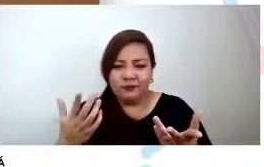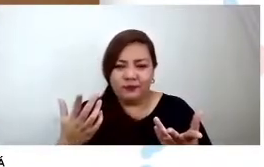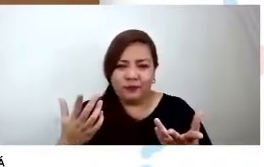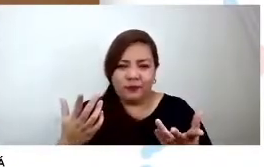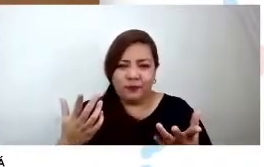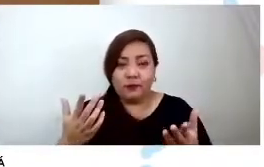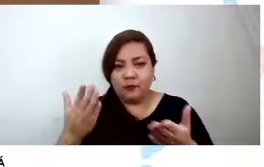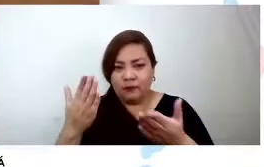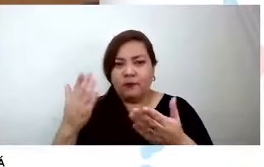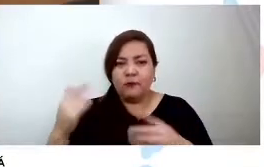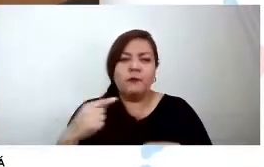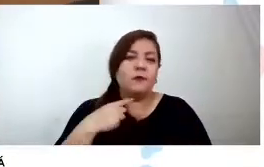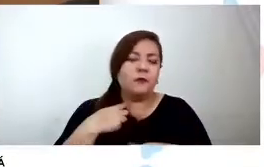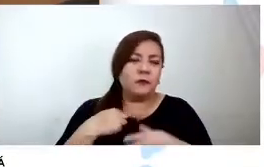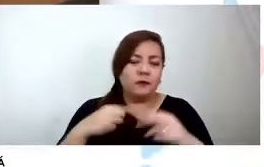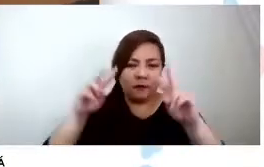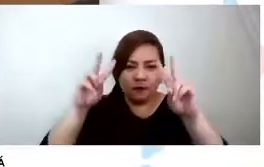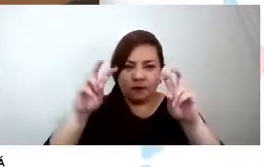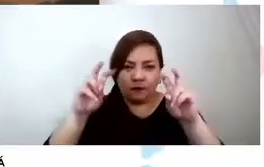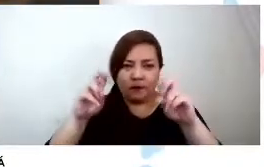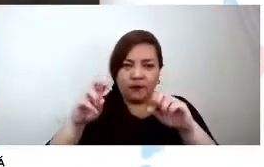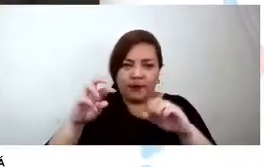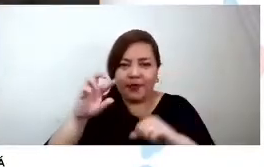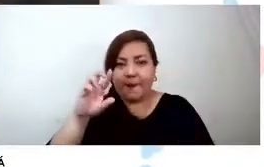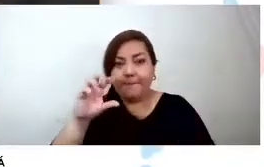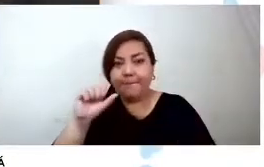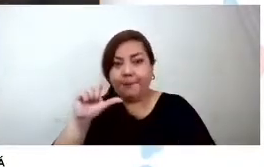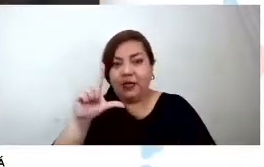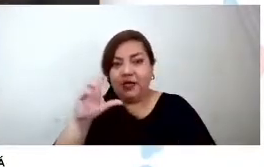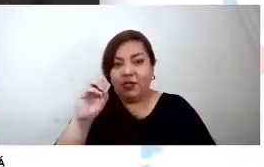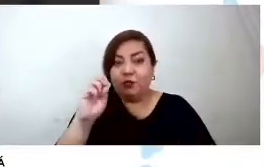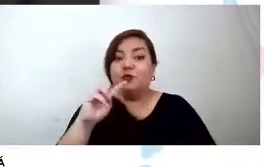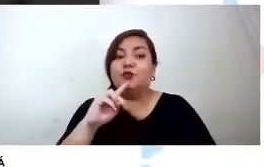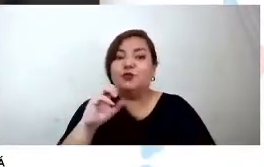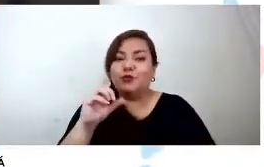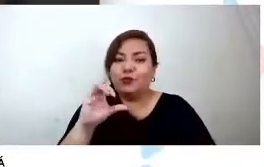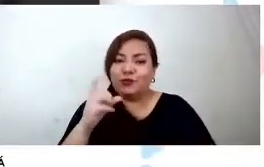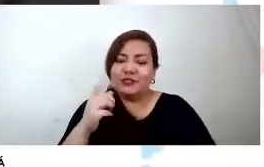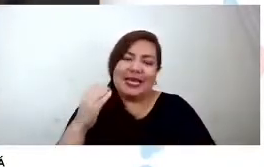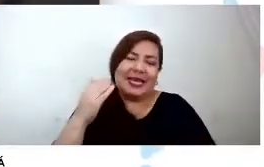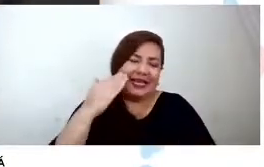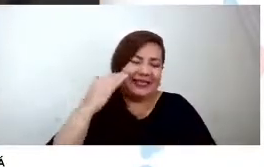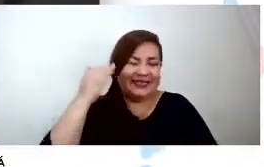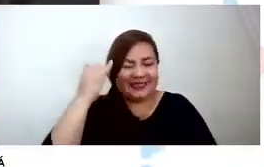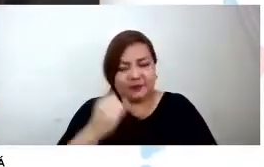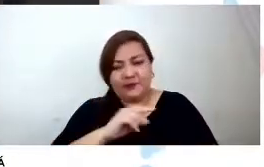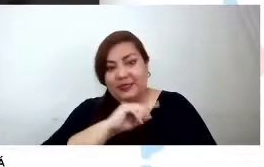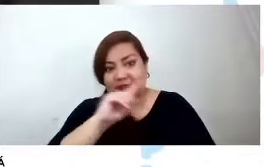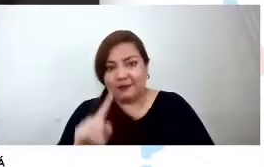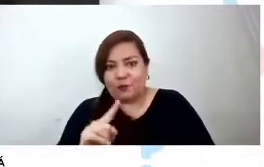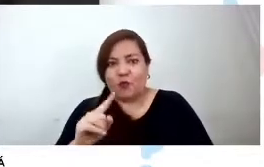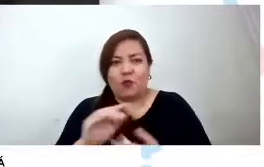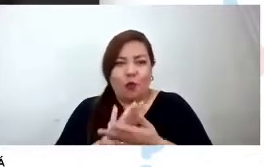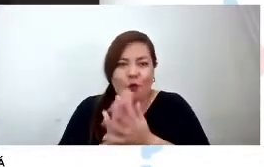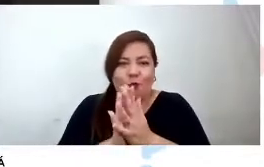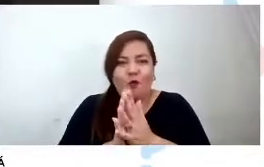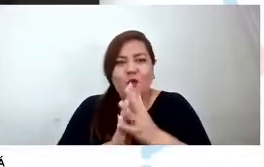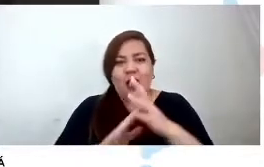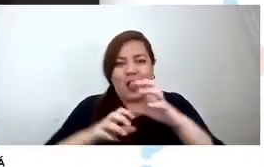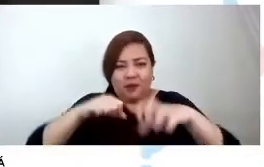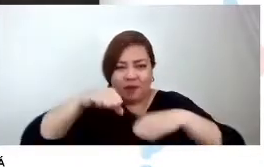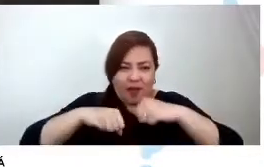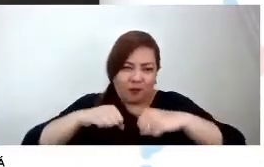que se están interesando, a las personas que se están interesando en la paleontología, generalmente entran por el Jurásico o